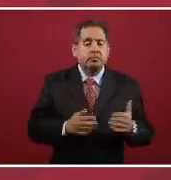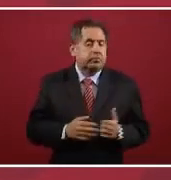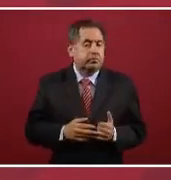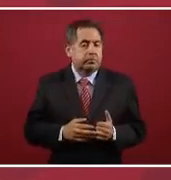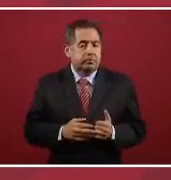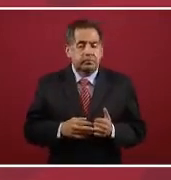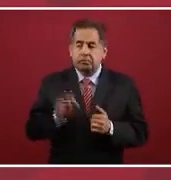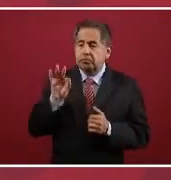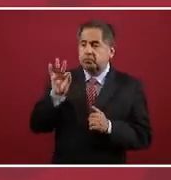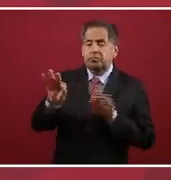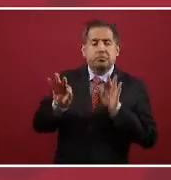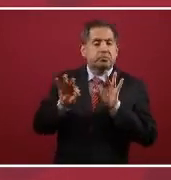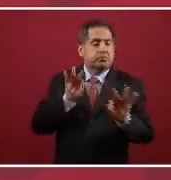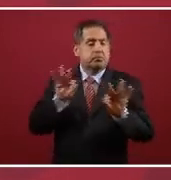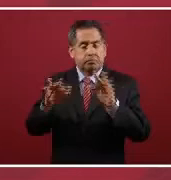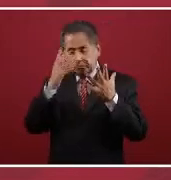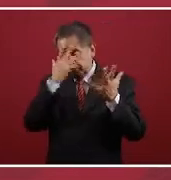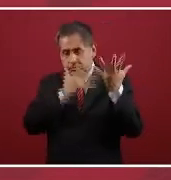confundir